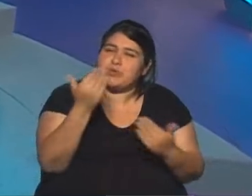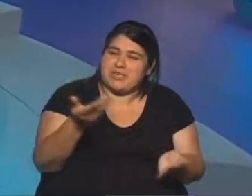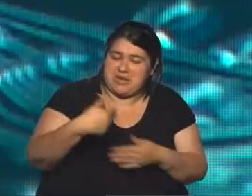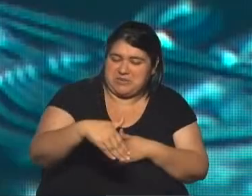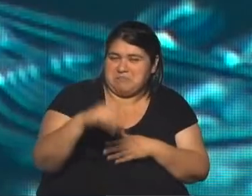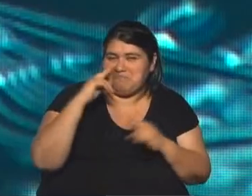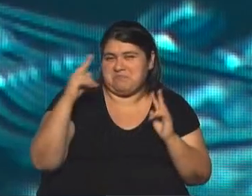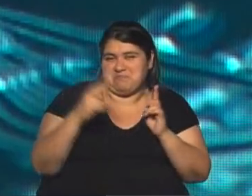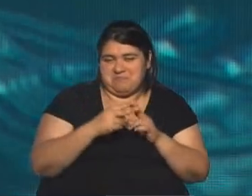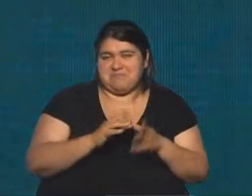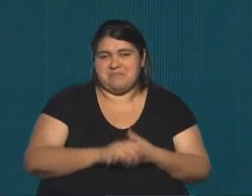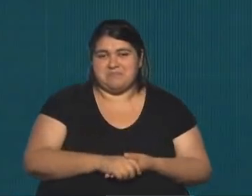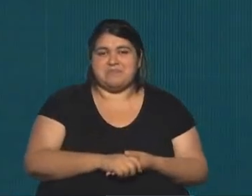en un ratito con más temas económicos. Ahora seguimos de esta manera. ¡Gracias! ¡Gracias!